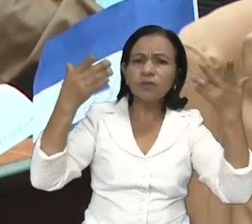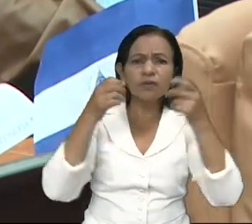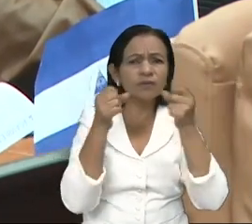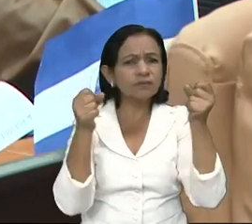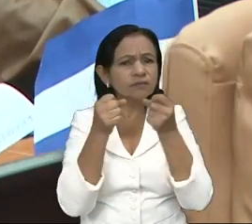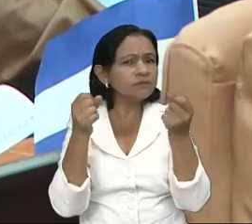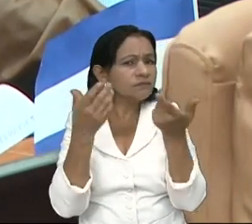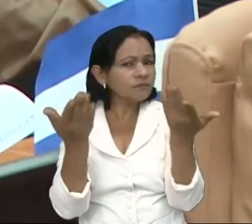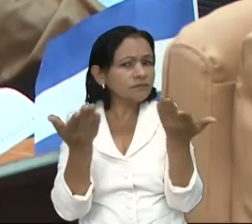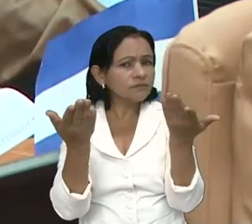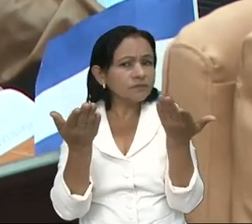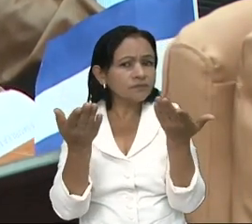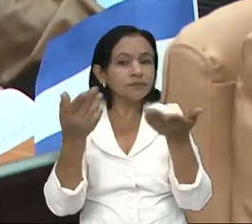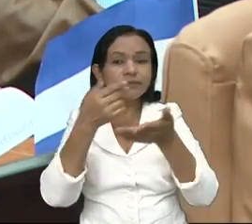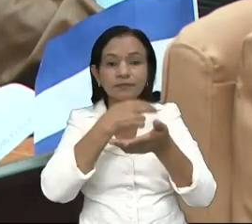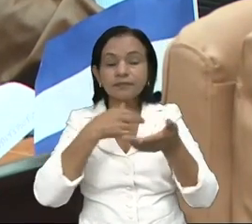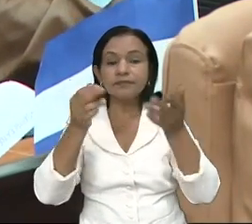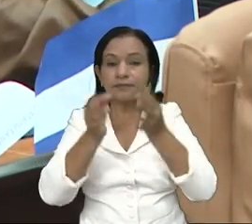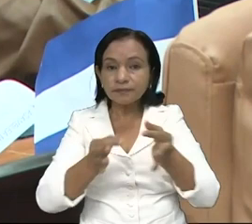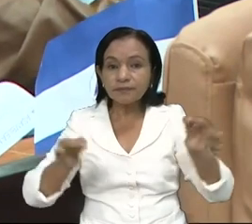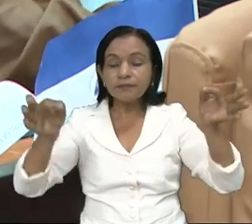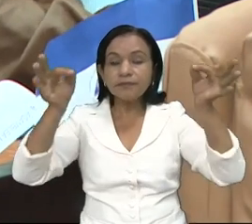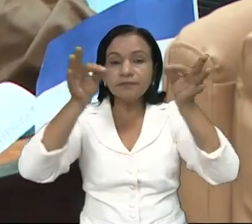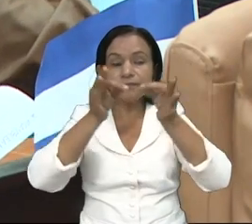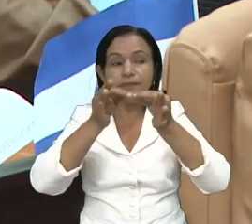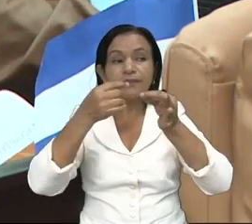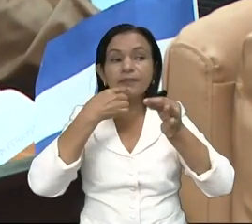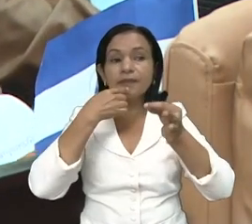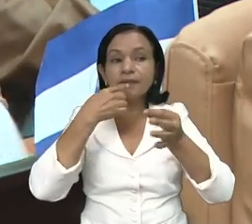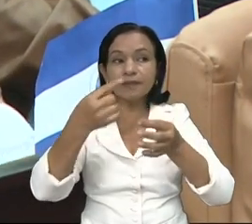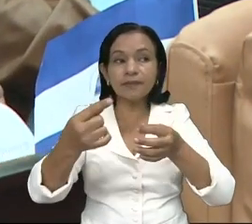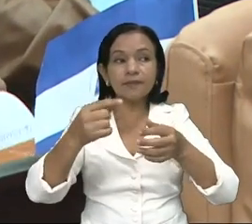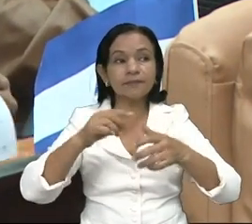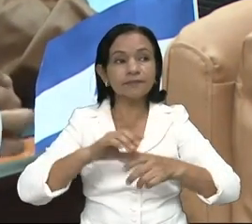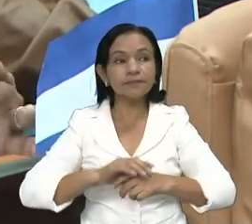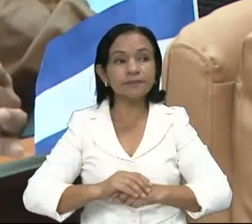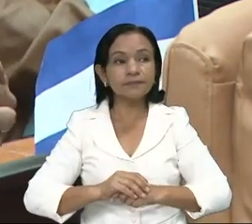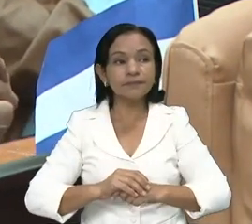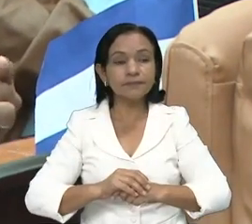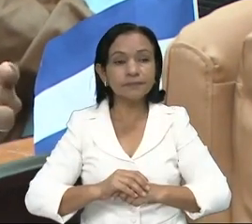es importante mencionar